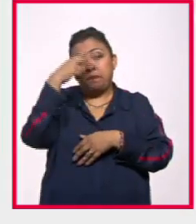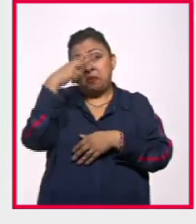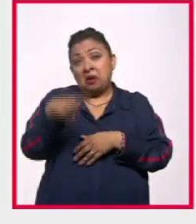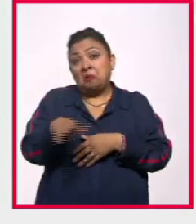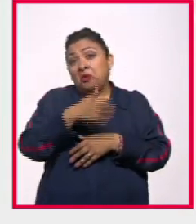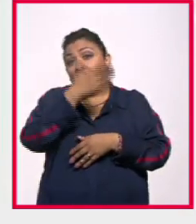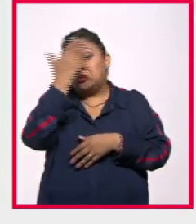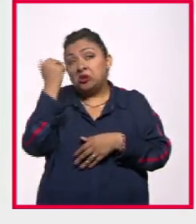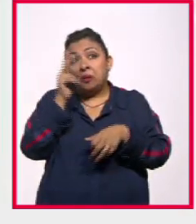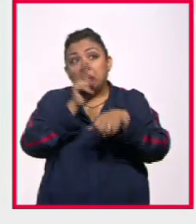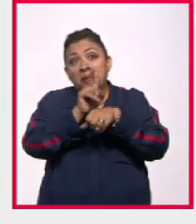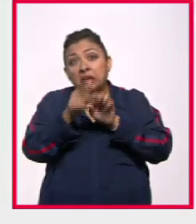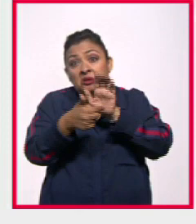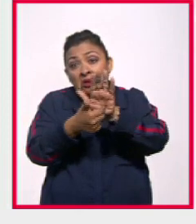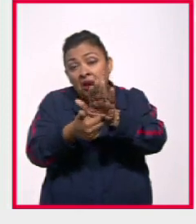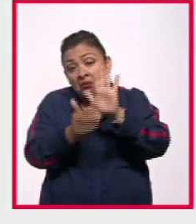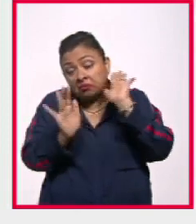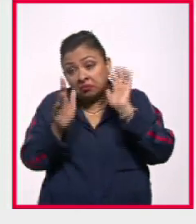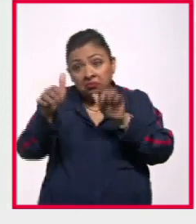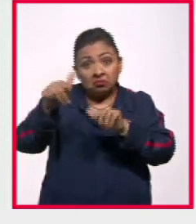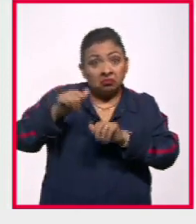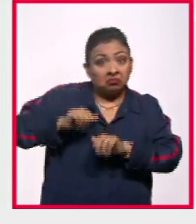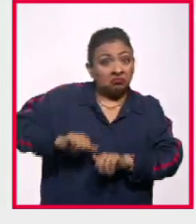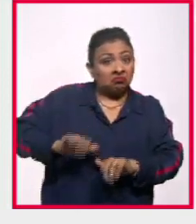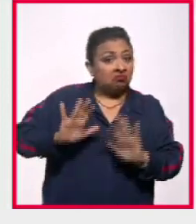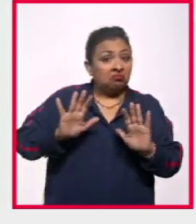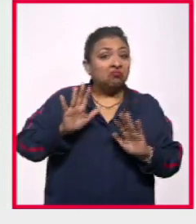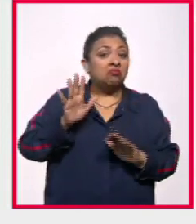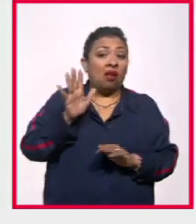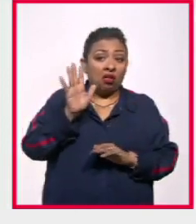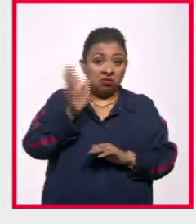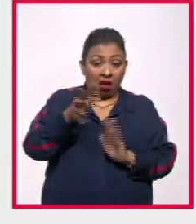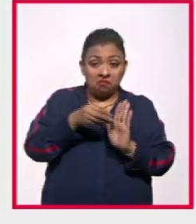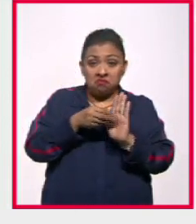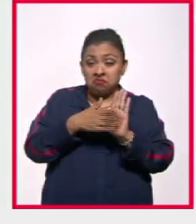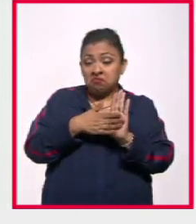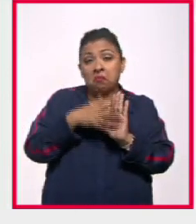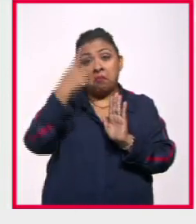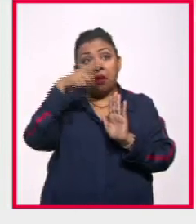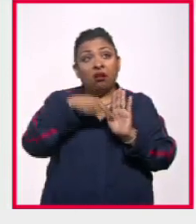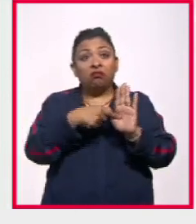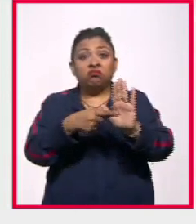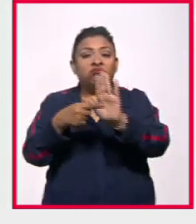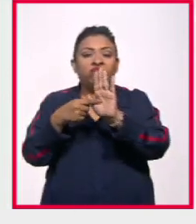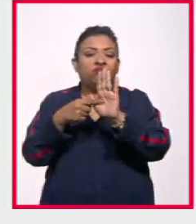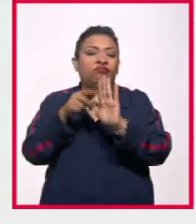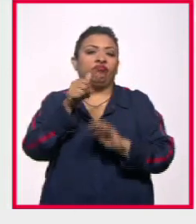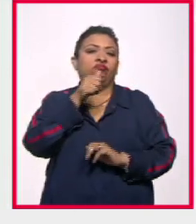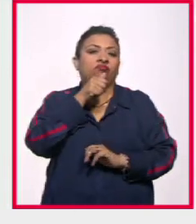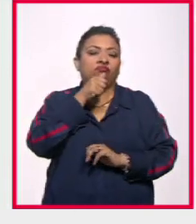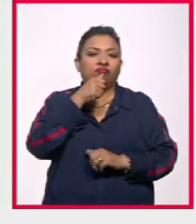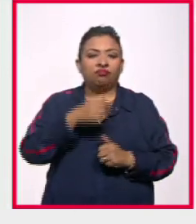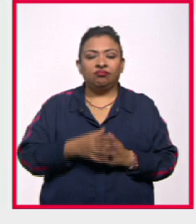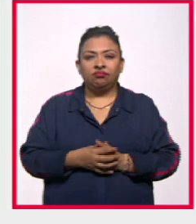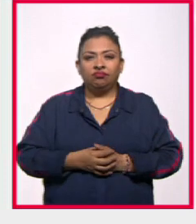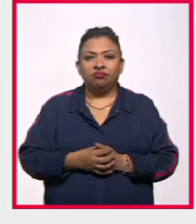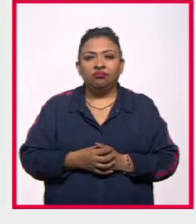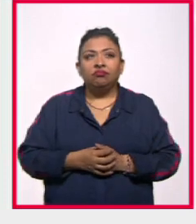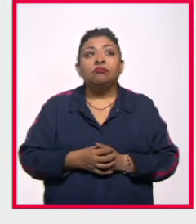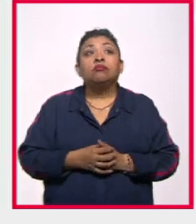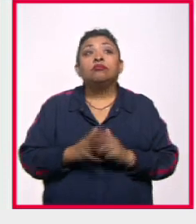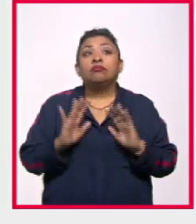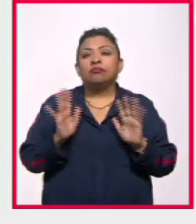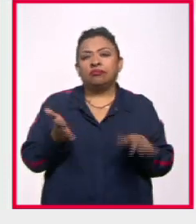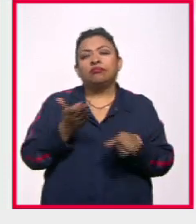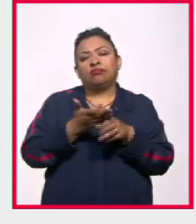se sabe si llegará a Venezuela, pues las autoridades no les han concedido el registro para exhibirla comercialmente. Ya estamos